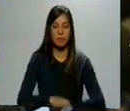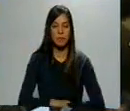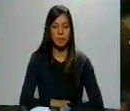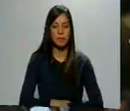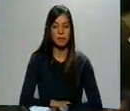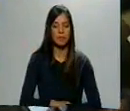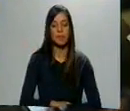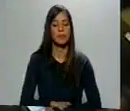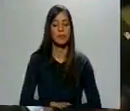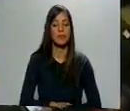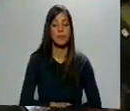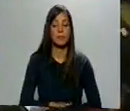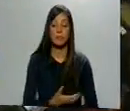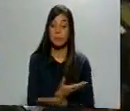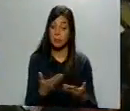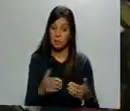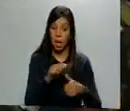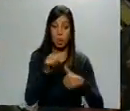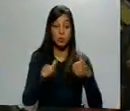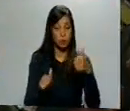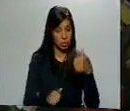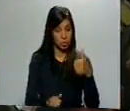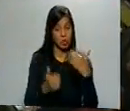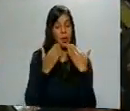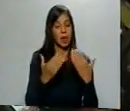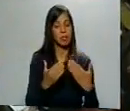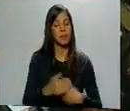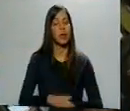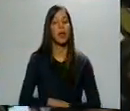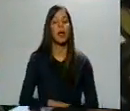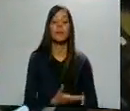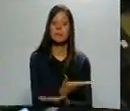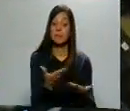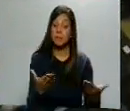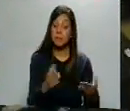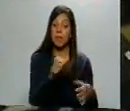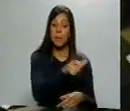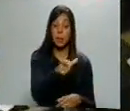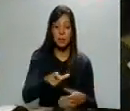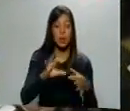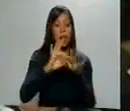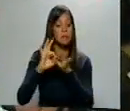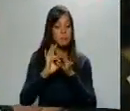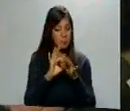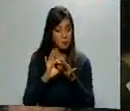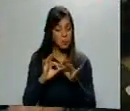Saludo a la Junta Directiva, compañeros y compañeras constituyentes.